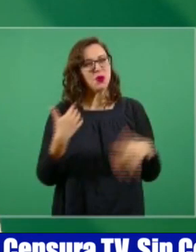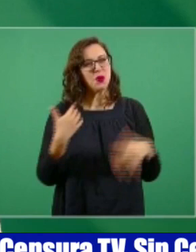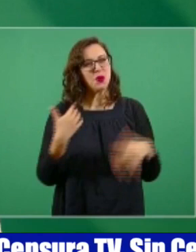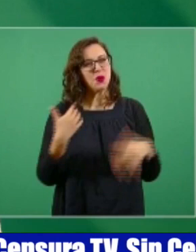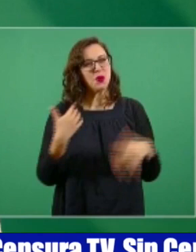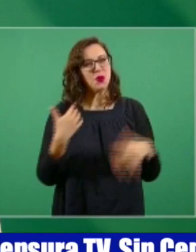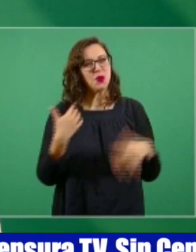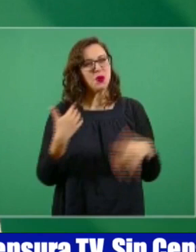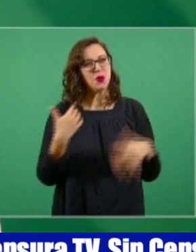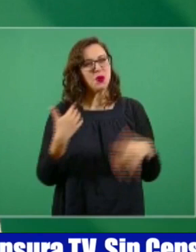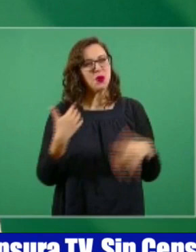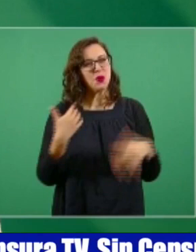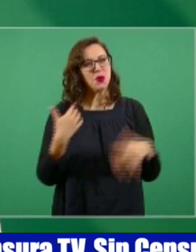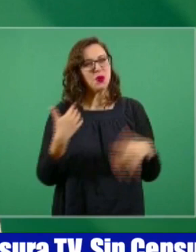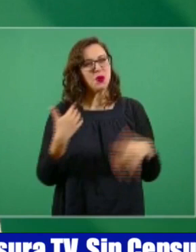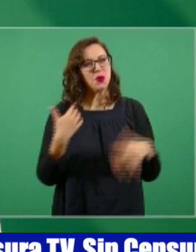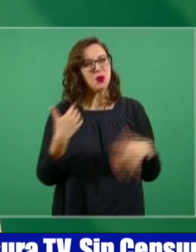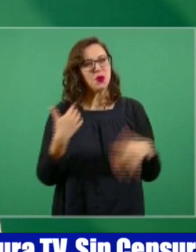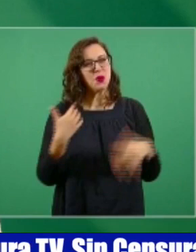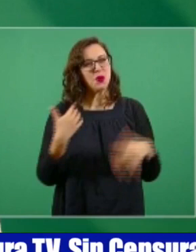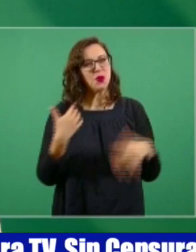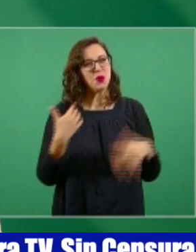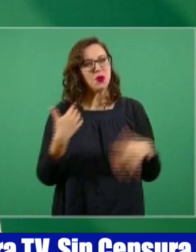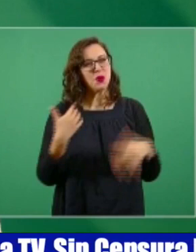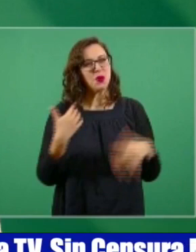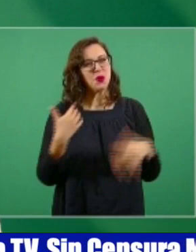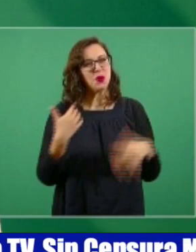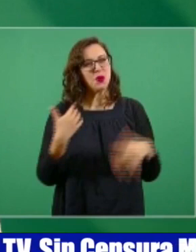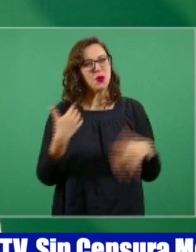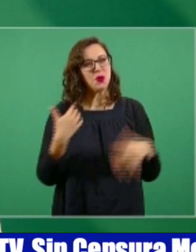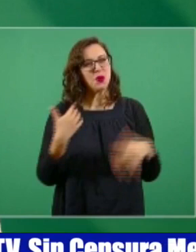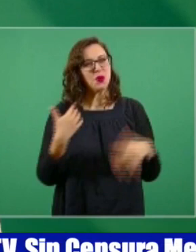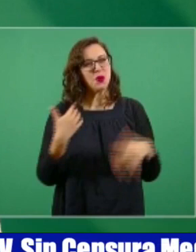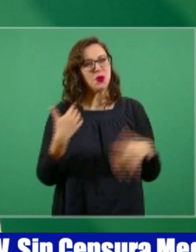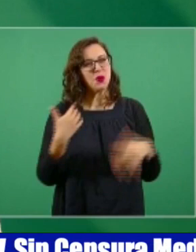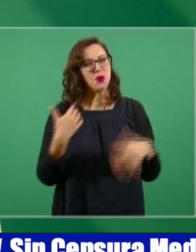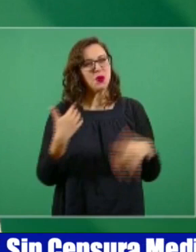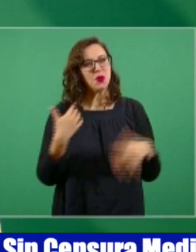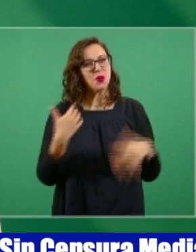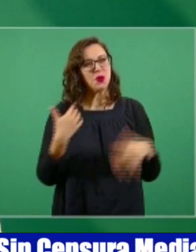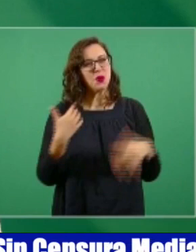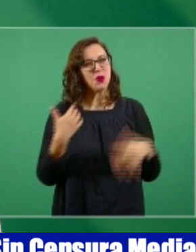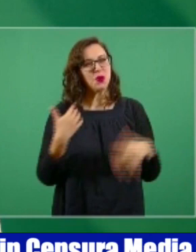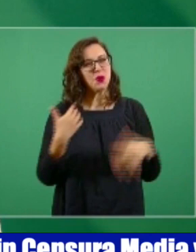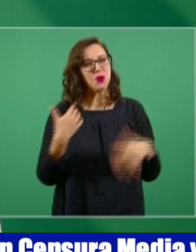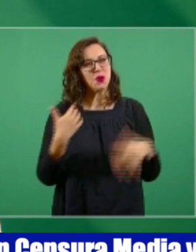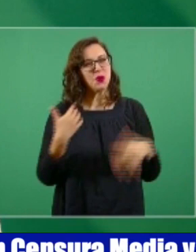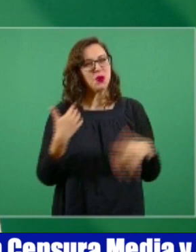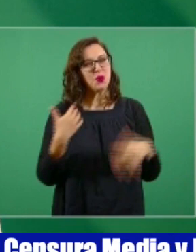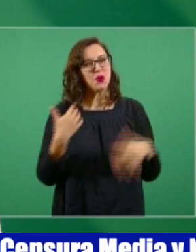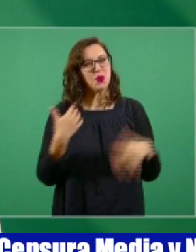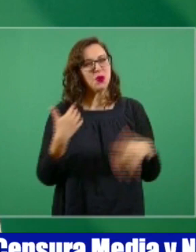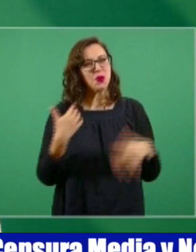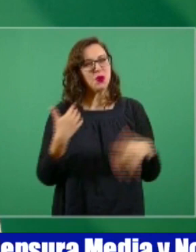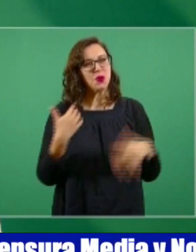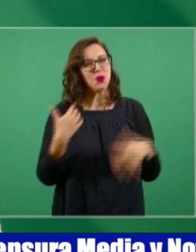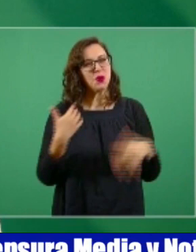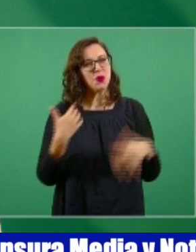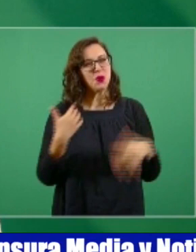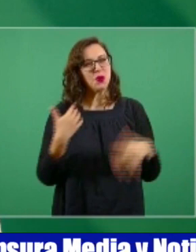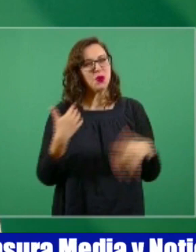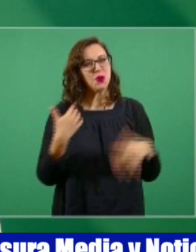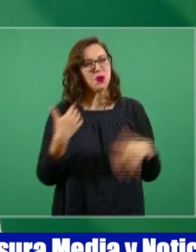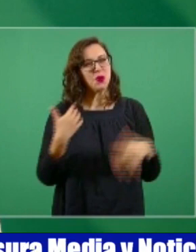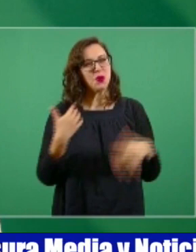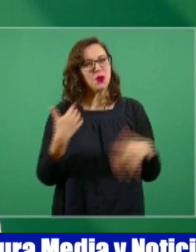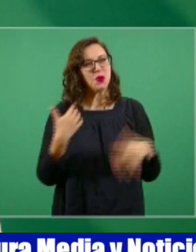la chinguen, o sea, ¿pero de qué estamos hablando? ¿Cómo por qué? El presidente le dice, sí, con